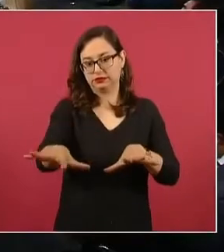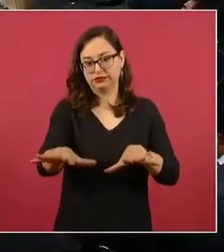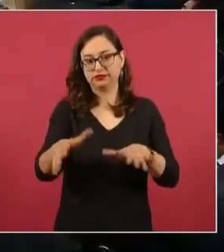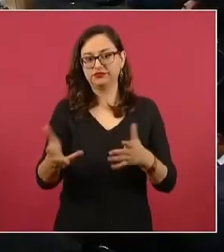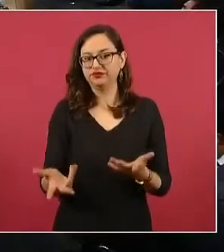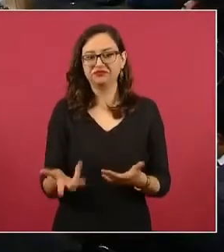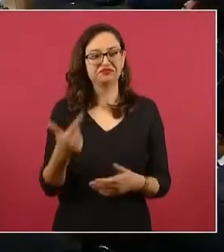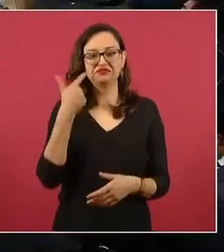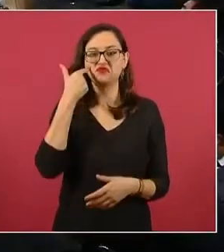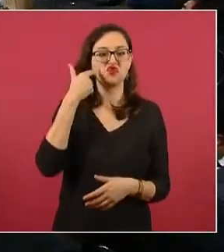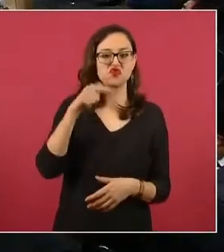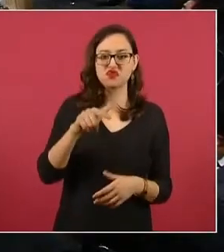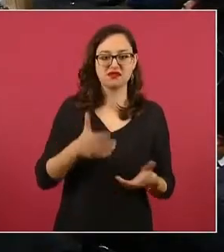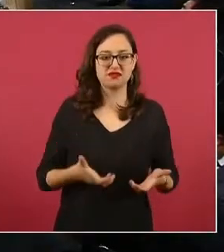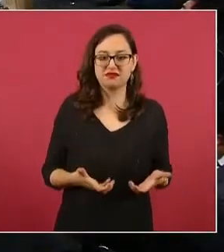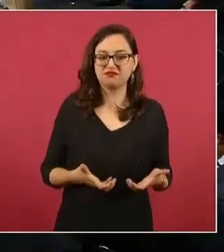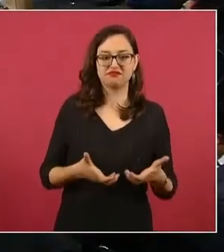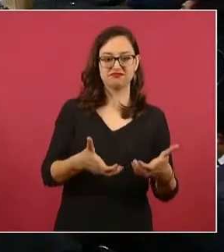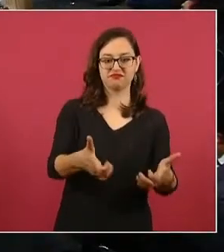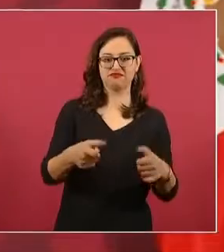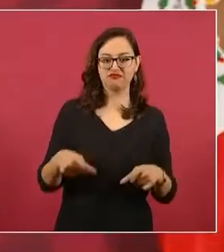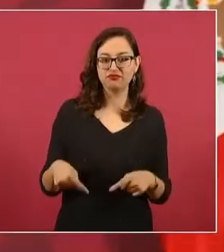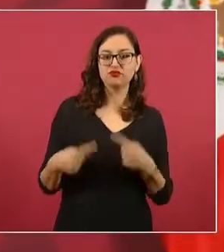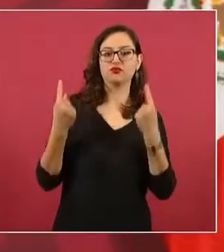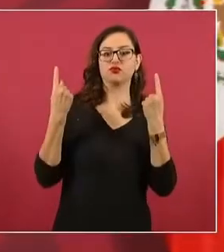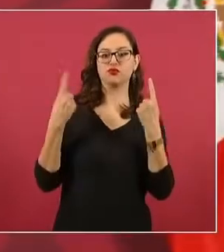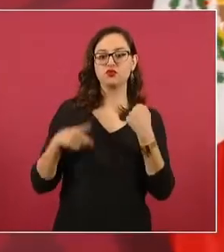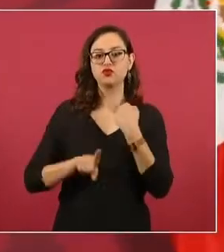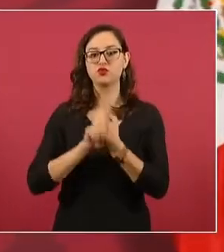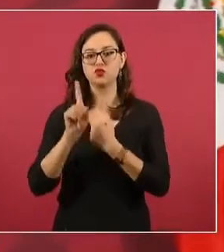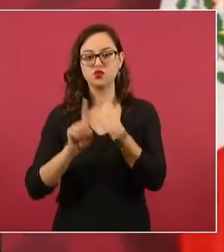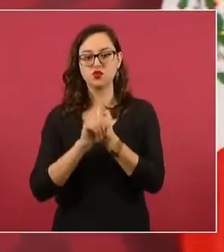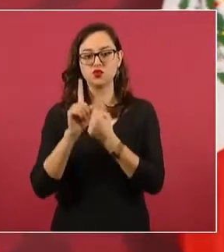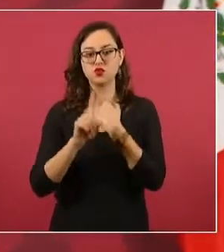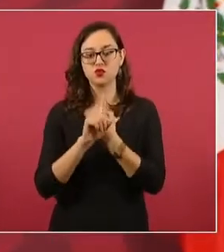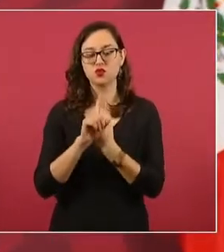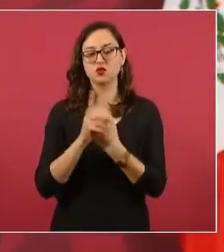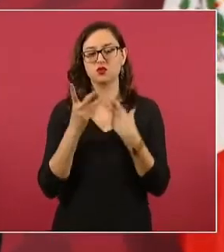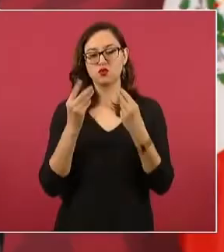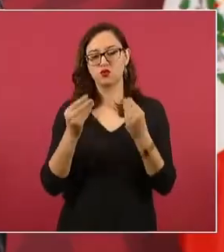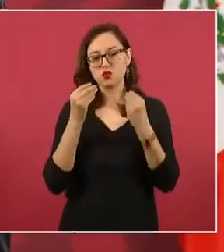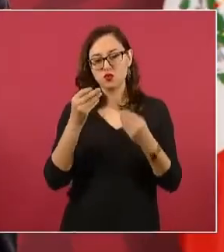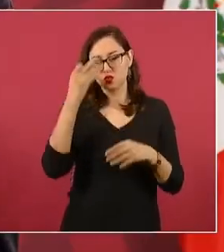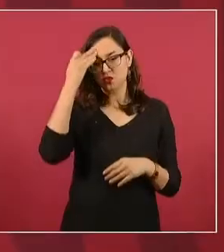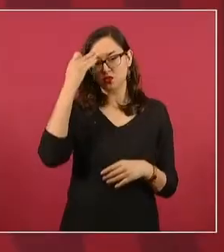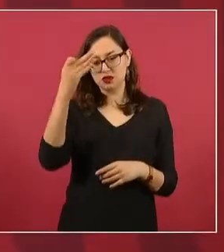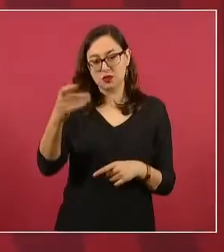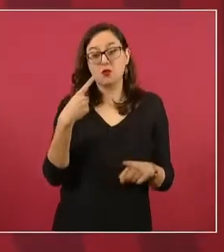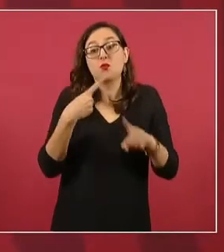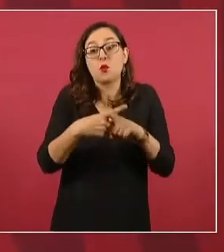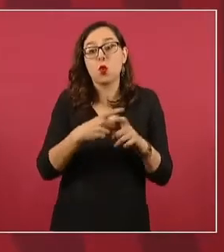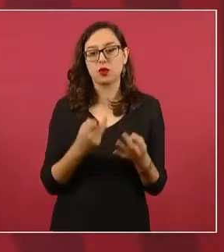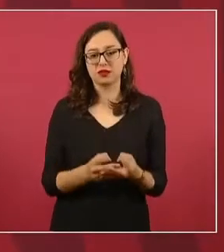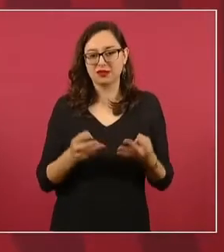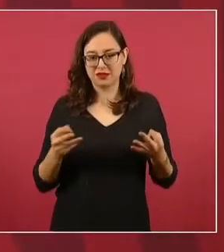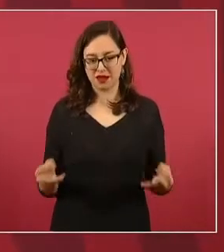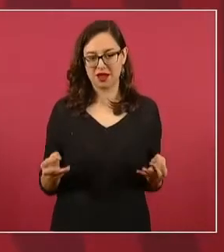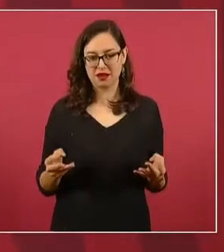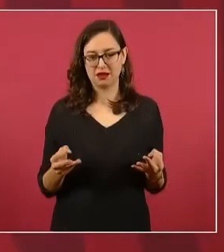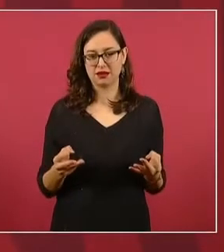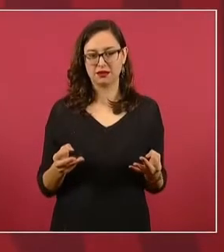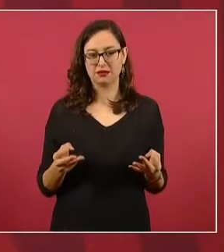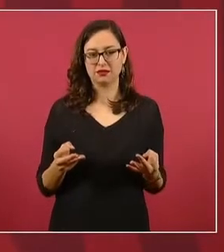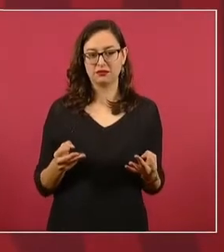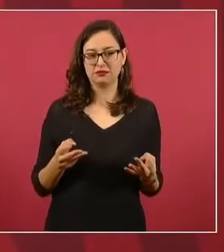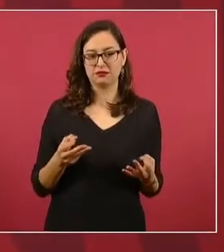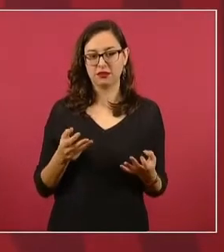que tienen diferencias desde hace mucho tiempo, agrarias, y ahora